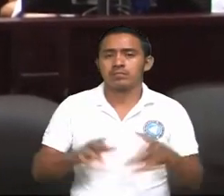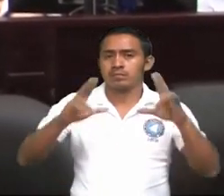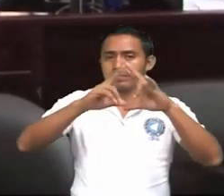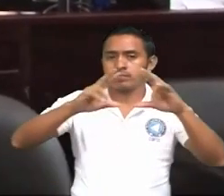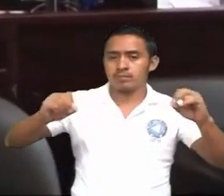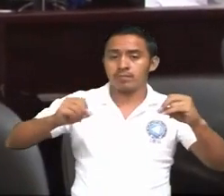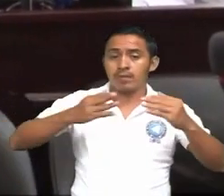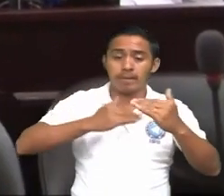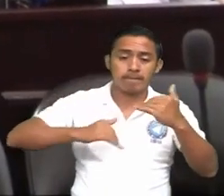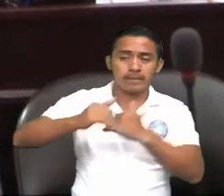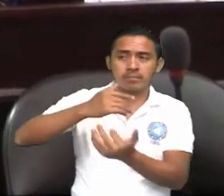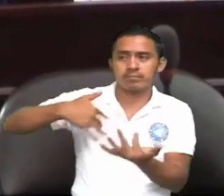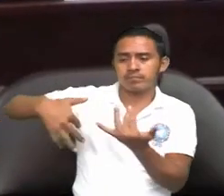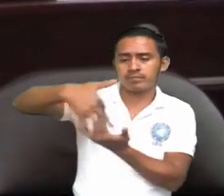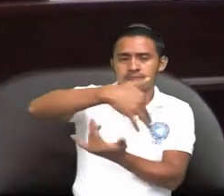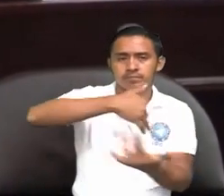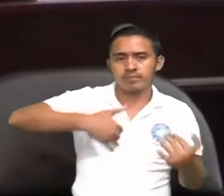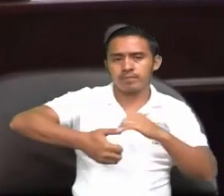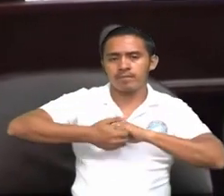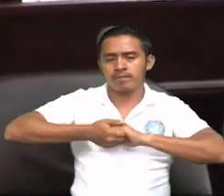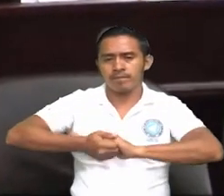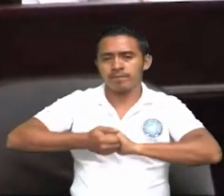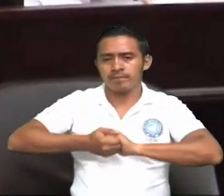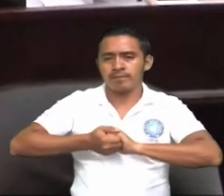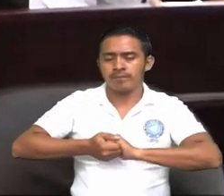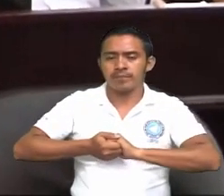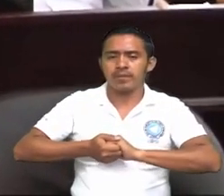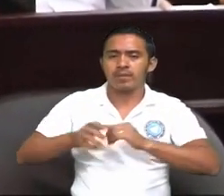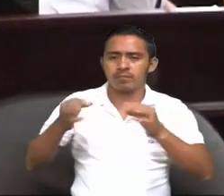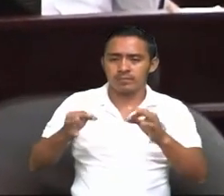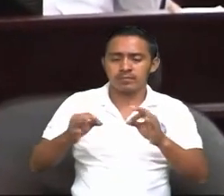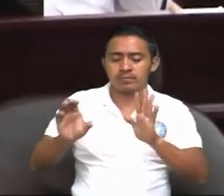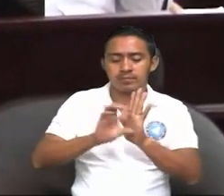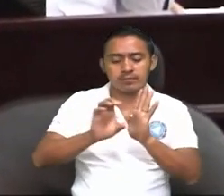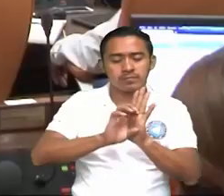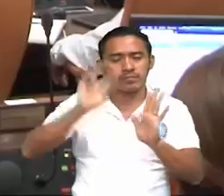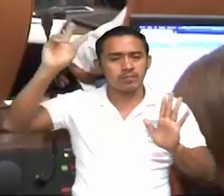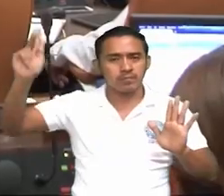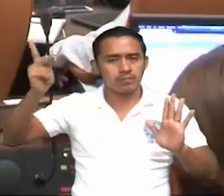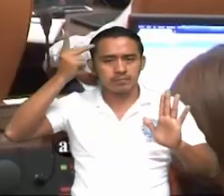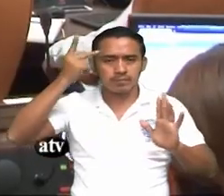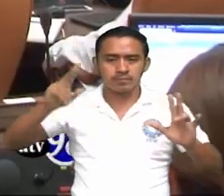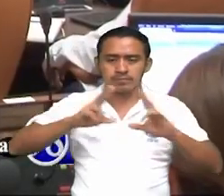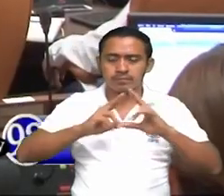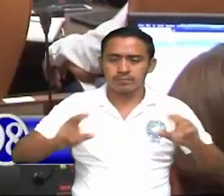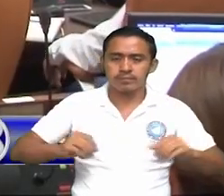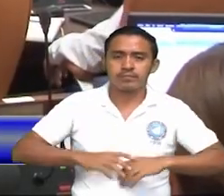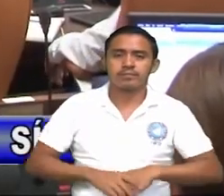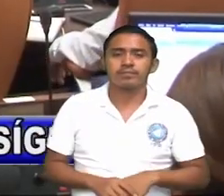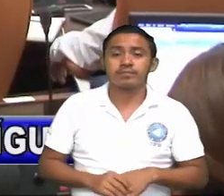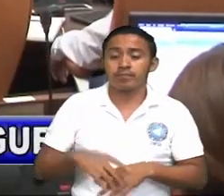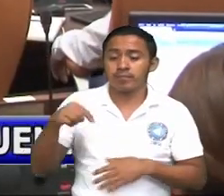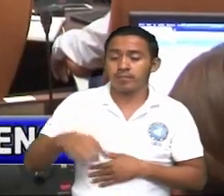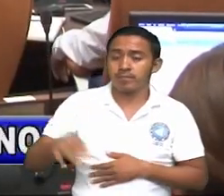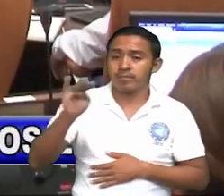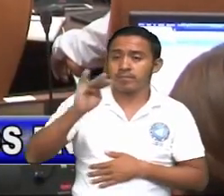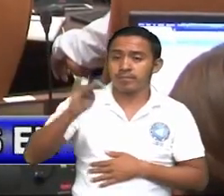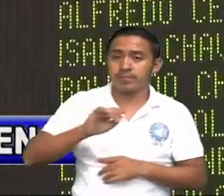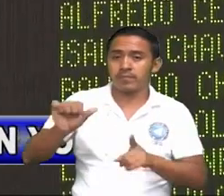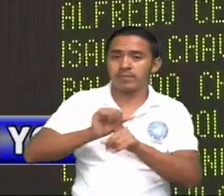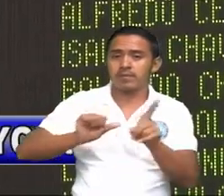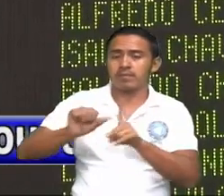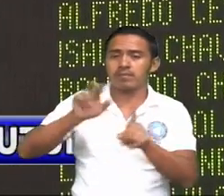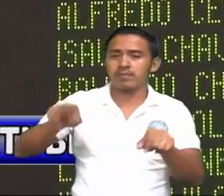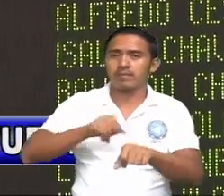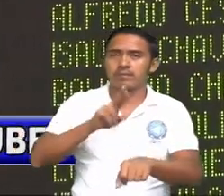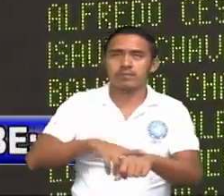Nicaragua amplía sus relaciones de amistad y cooperación en correspondencia con la Constitución Política del país. Este miércoles, la Asamblea Nacional